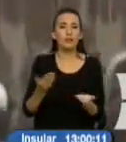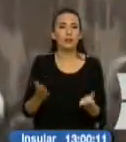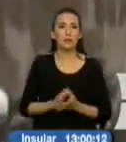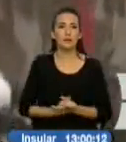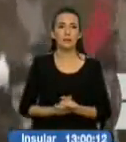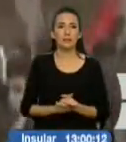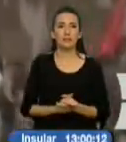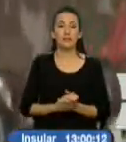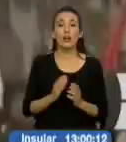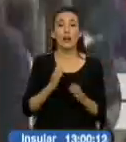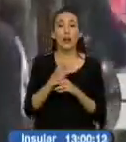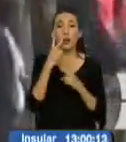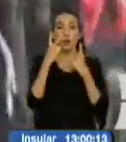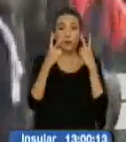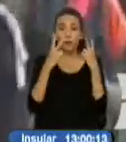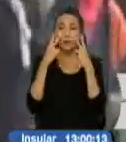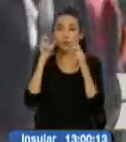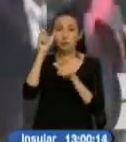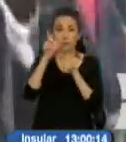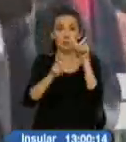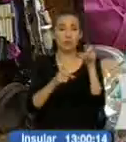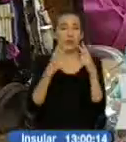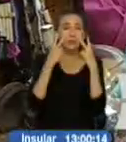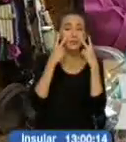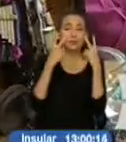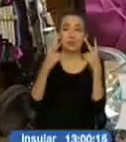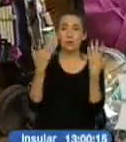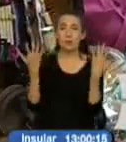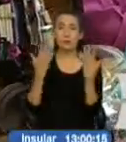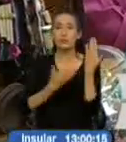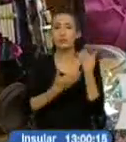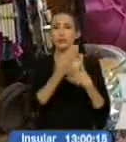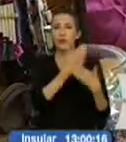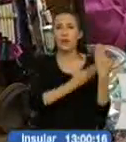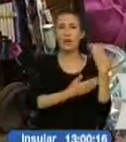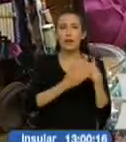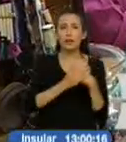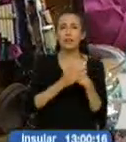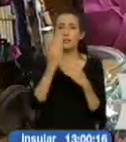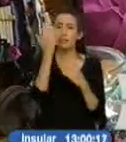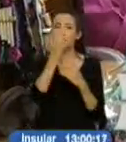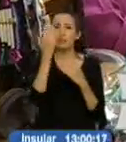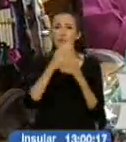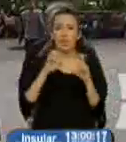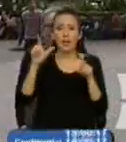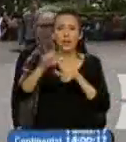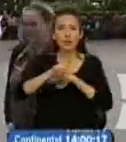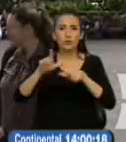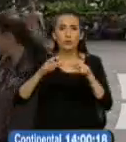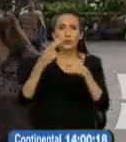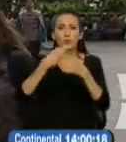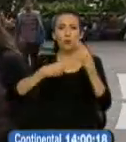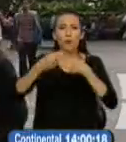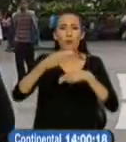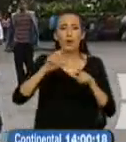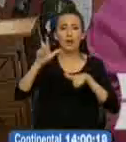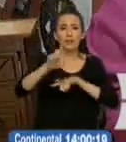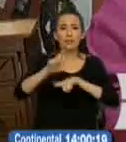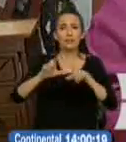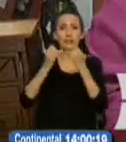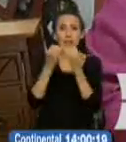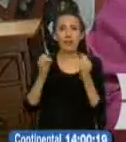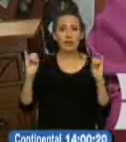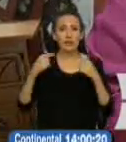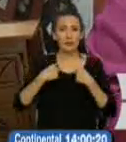Parte de los testigos de estos acontecimientos son quienes han heredado, se mantienen en los locales cercanos al centro político del país, el Palacio de Carondelet.